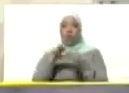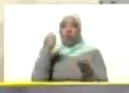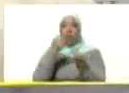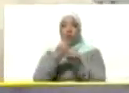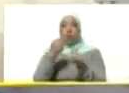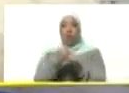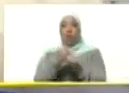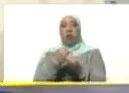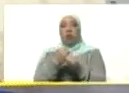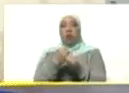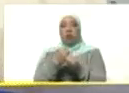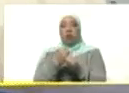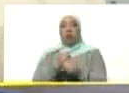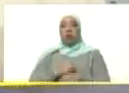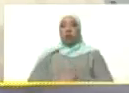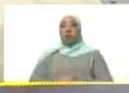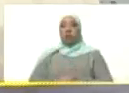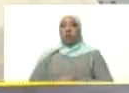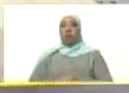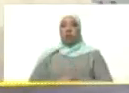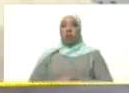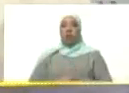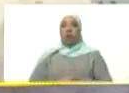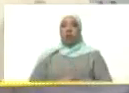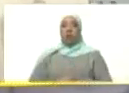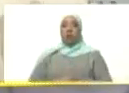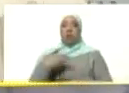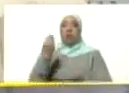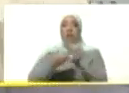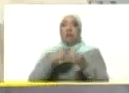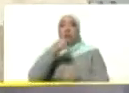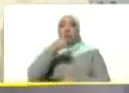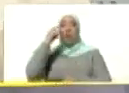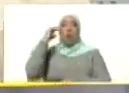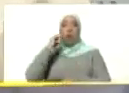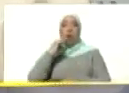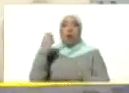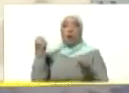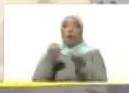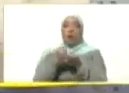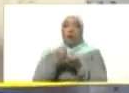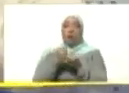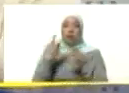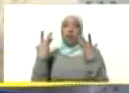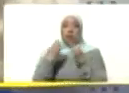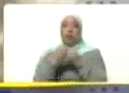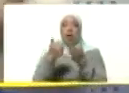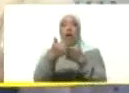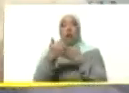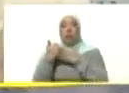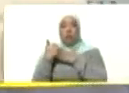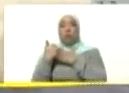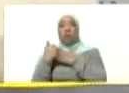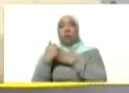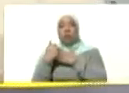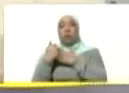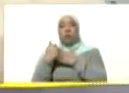acción. Para, como decía el maestro Simón Rodríguez, entreayudarnos como